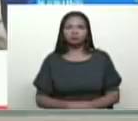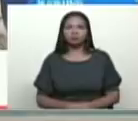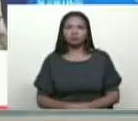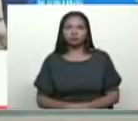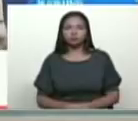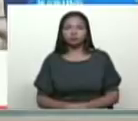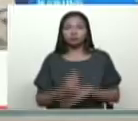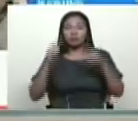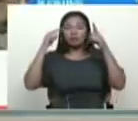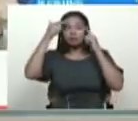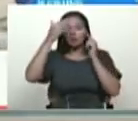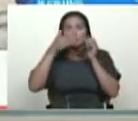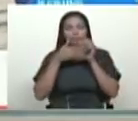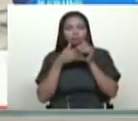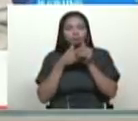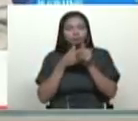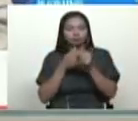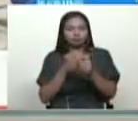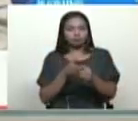Comandante Chávez,